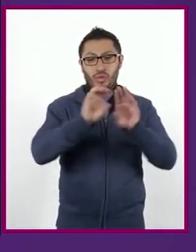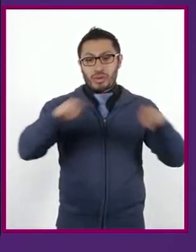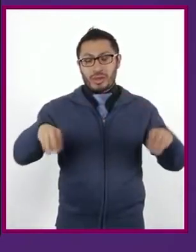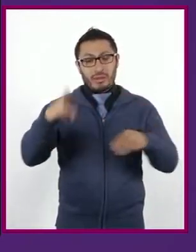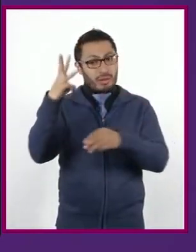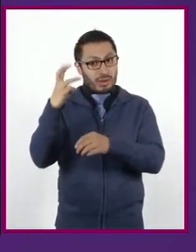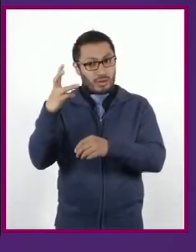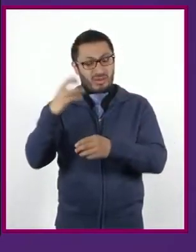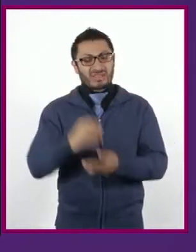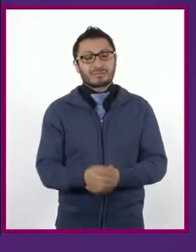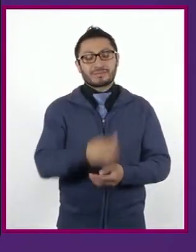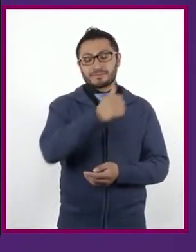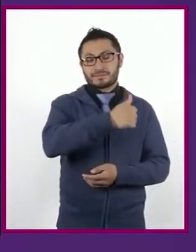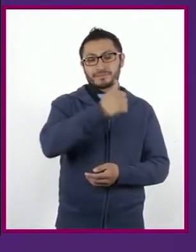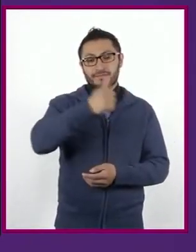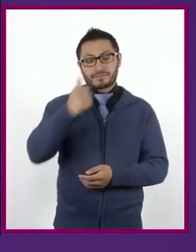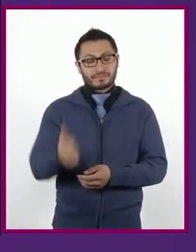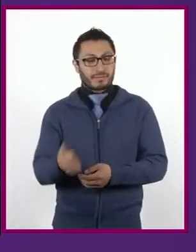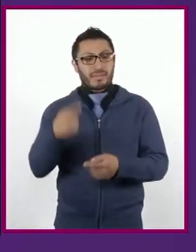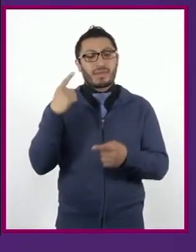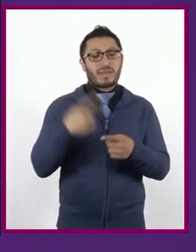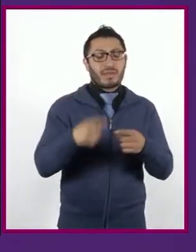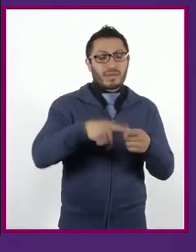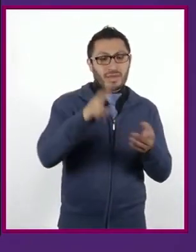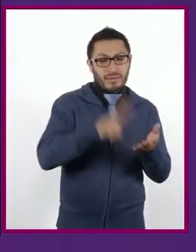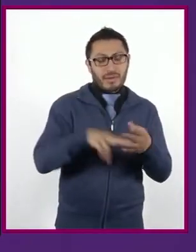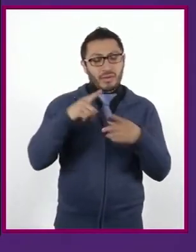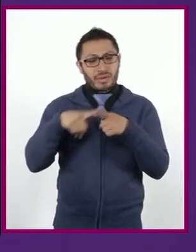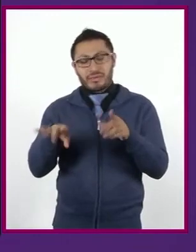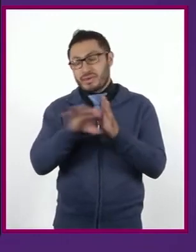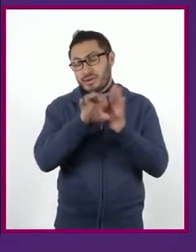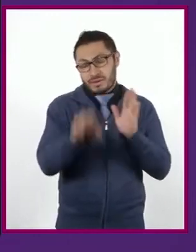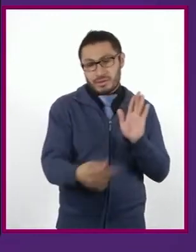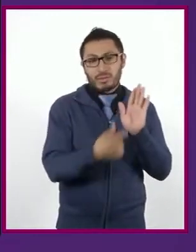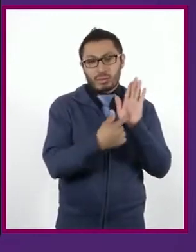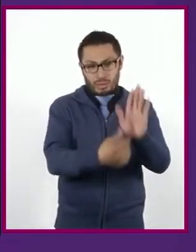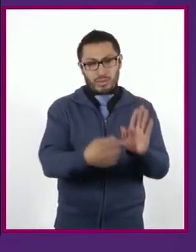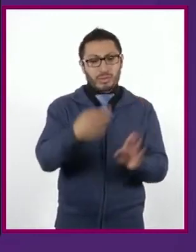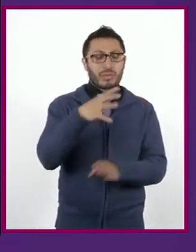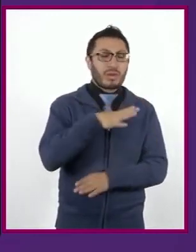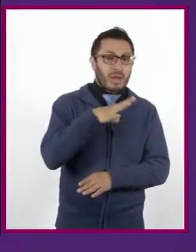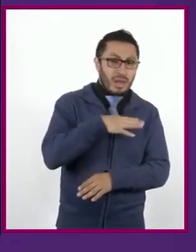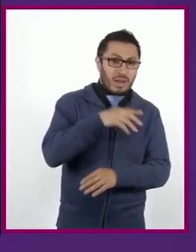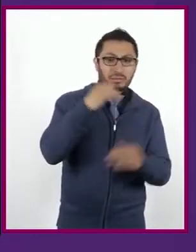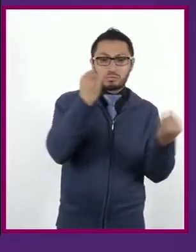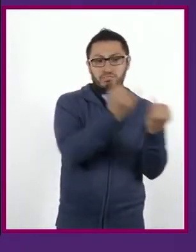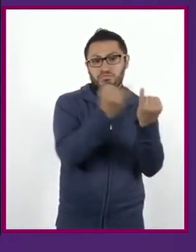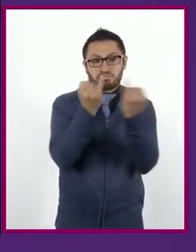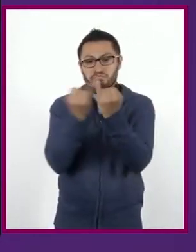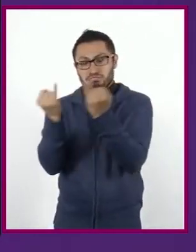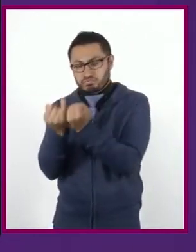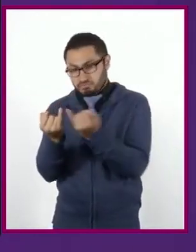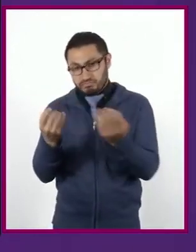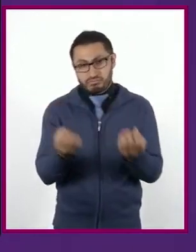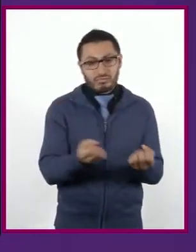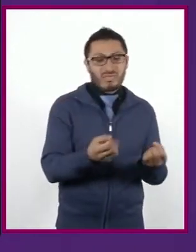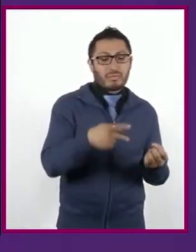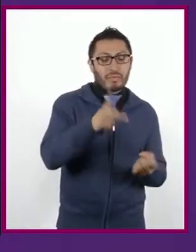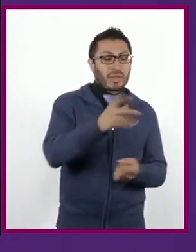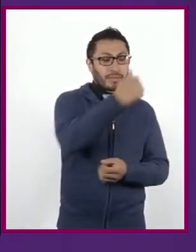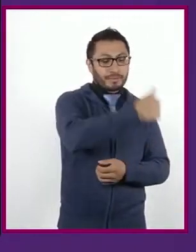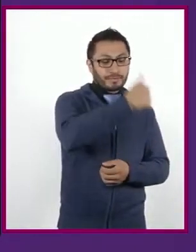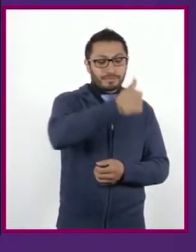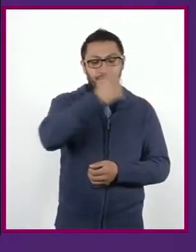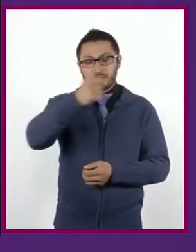Cada sustancia tiene un valor específico de densidad. En este ejemplo, vemos que aunque tengan el mismo volumen, cada sustancia tiene